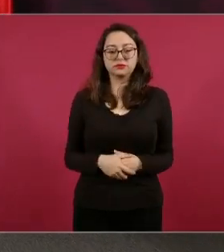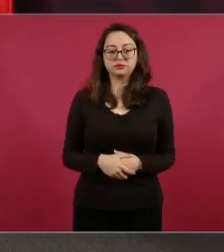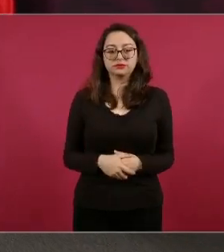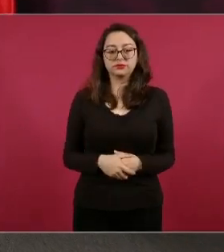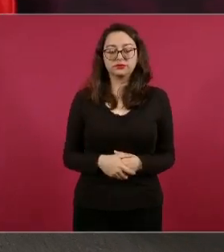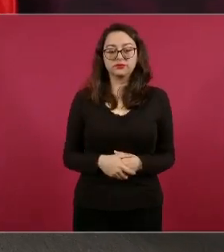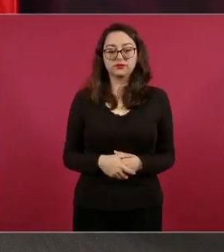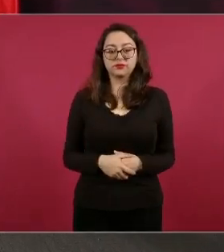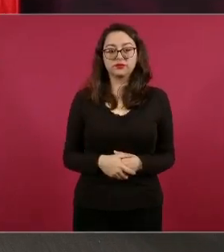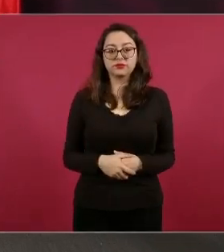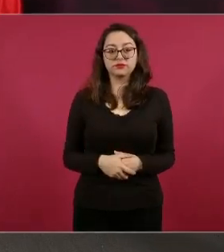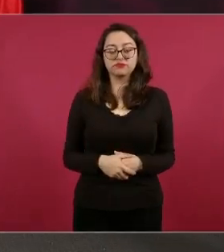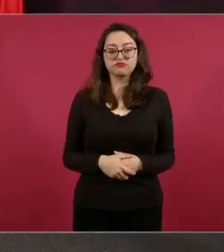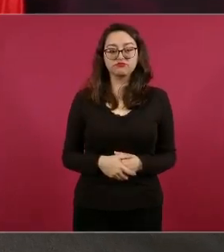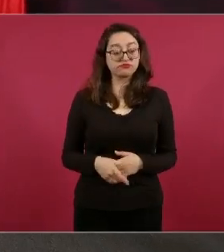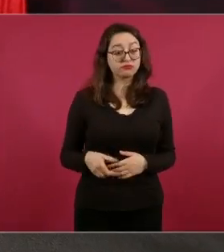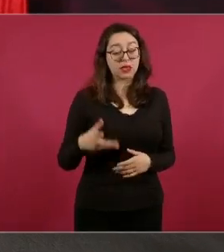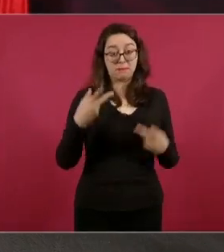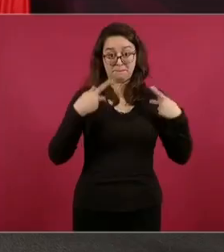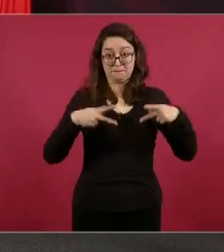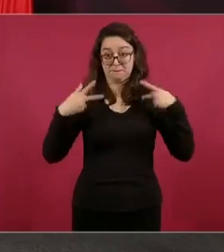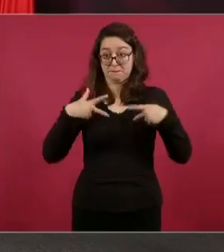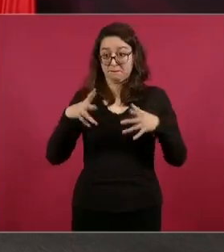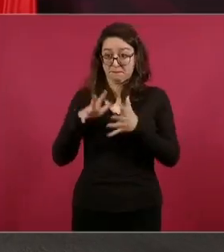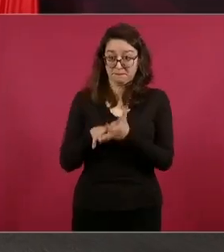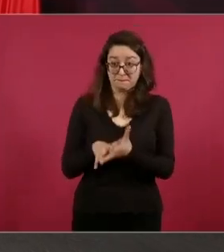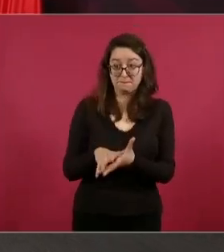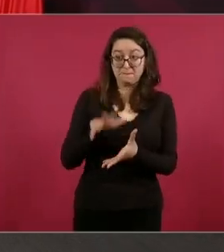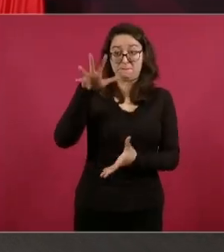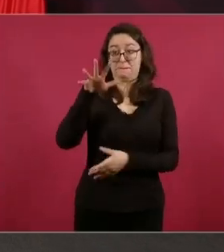lo voy a decir, la voz del pueblo es la voz